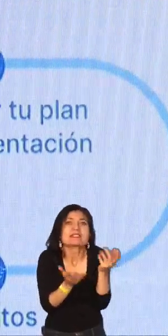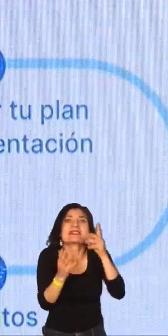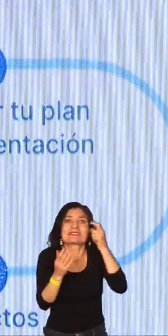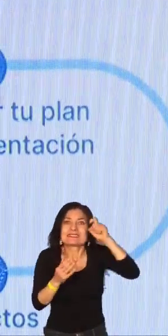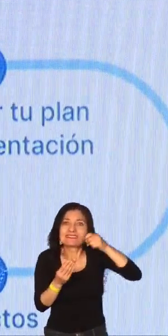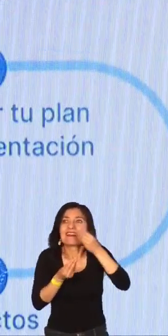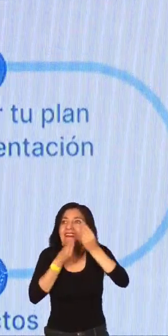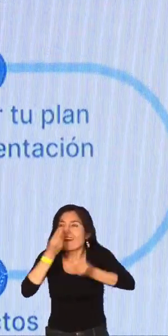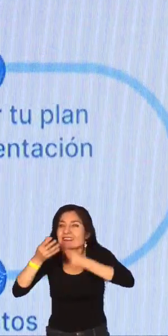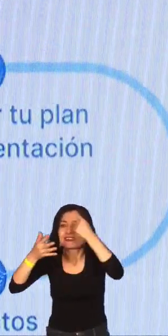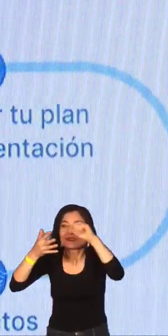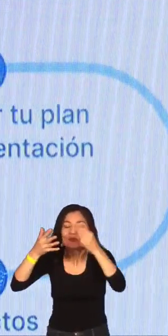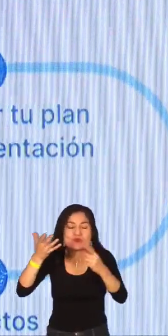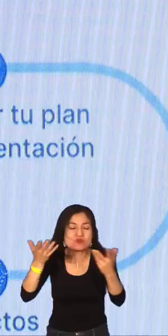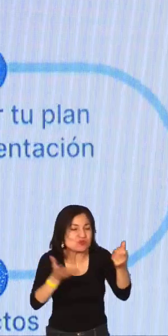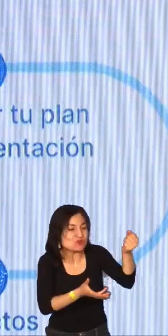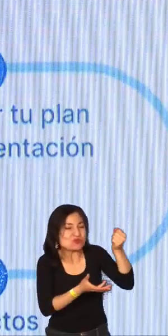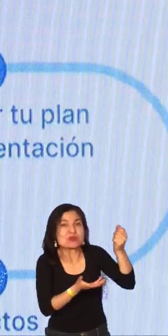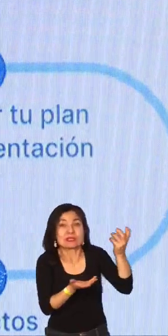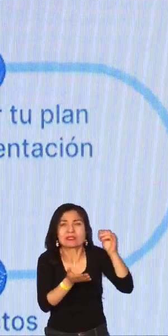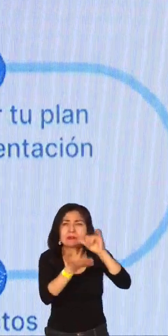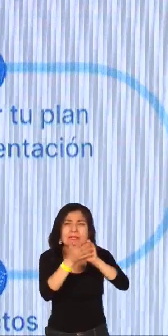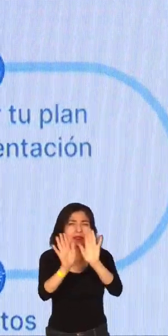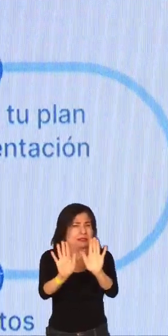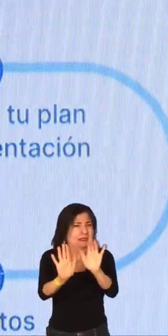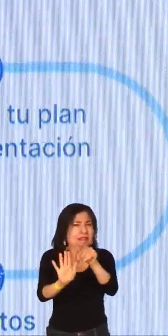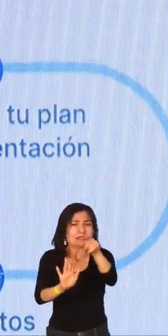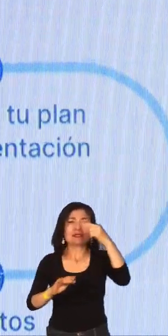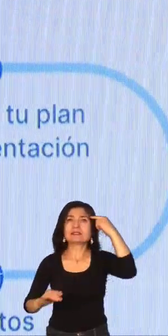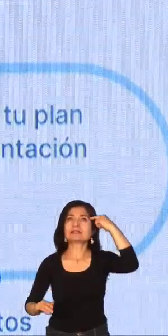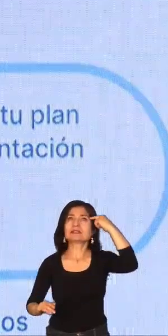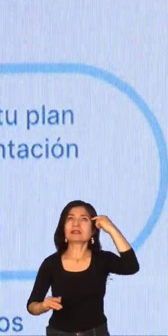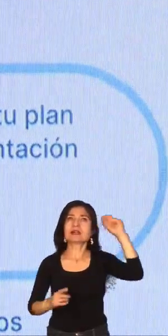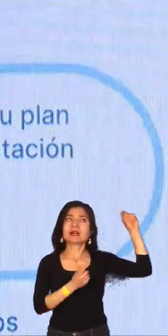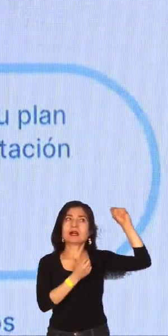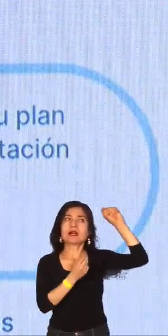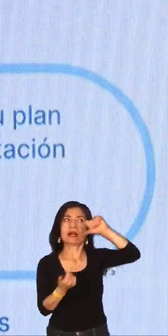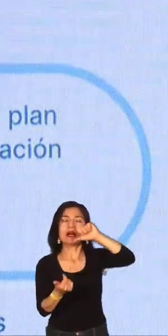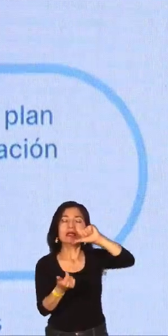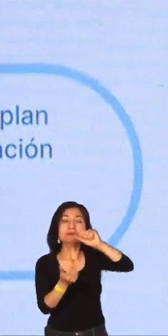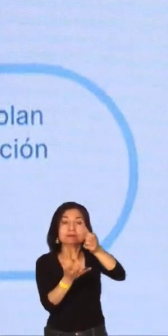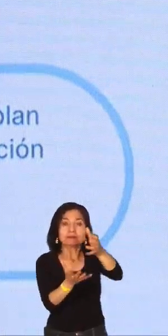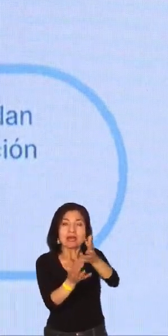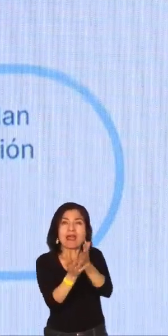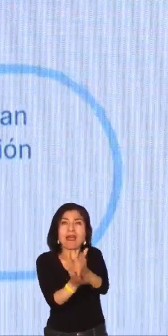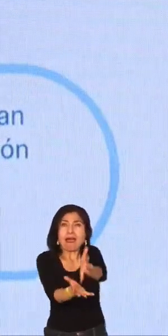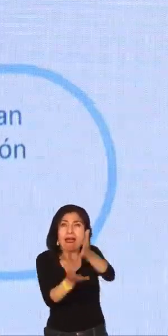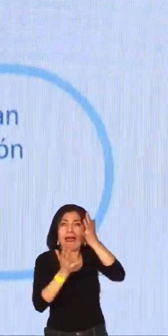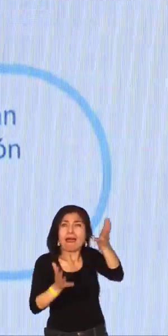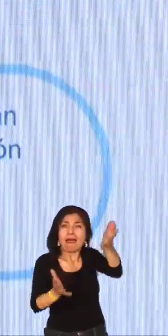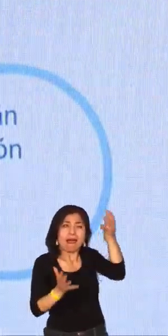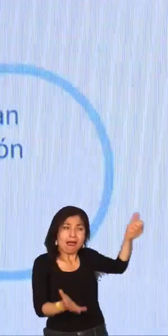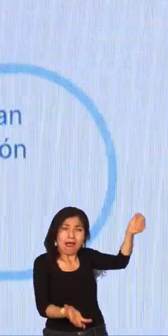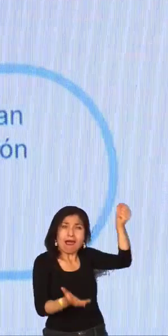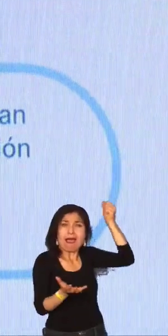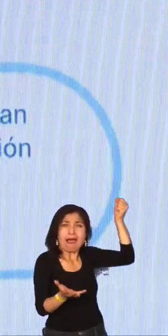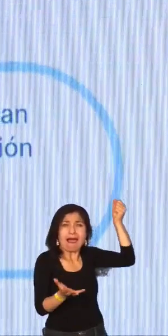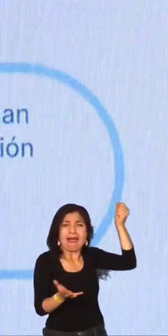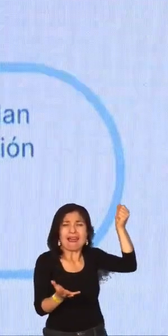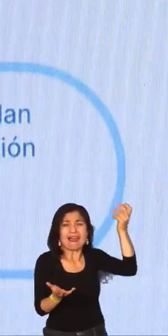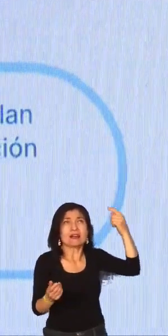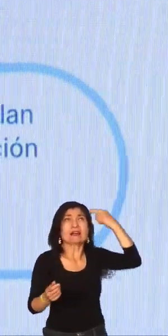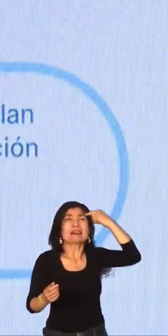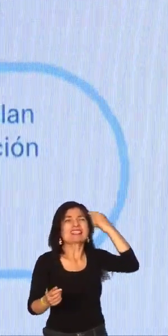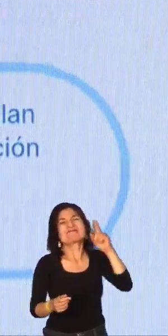también el reto ha sido, no pensemos primero en invertir cantidades astronómicas de dinero, porque si no se vuelve algo